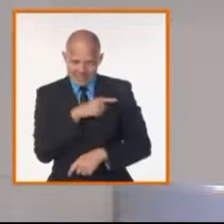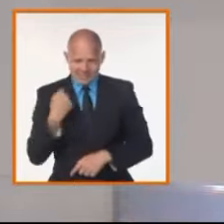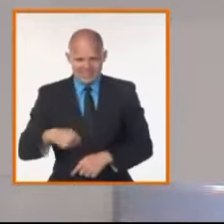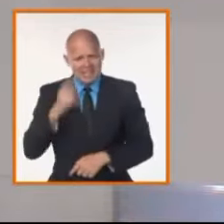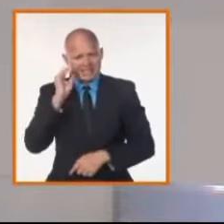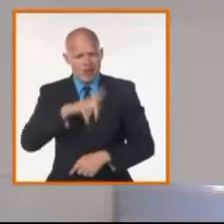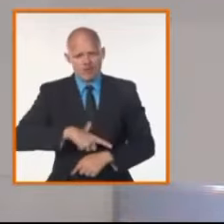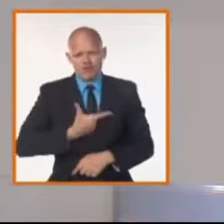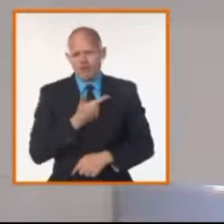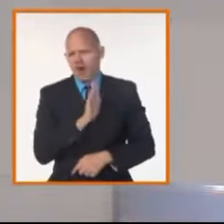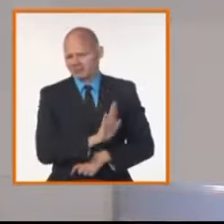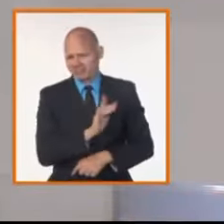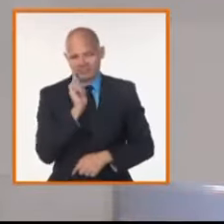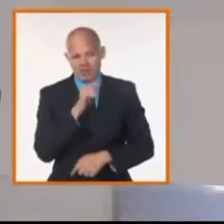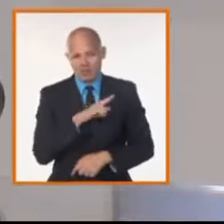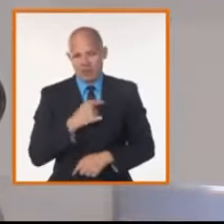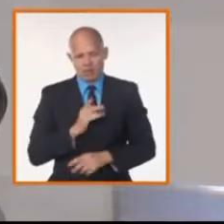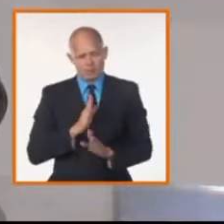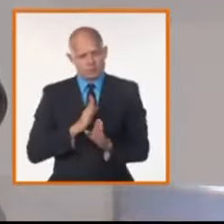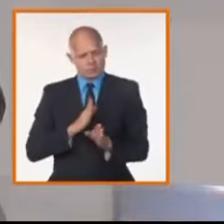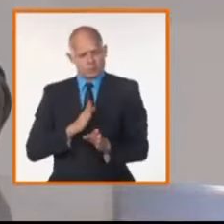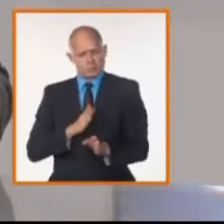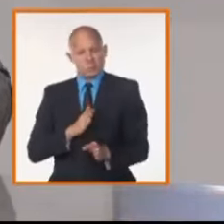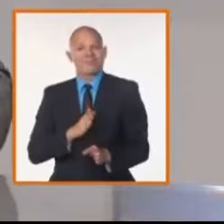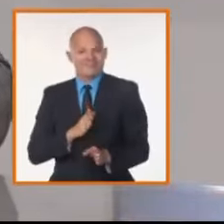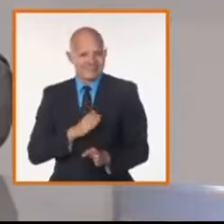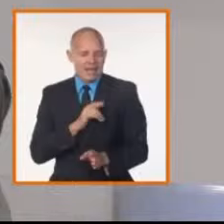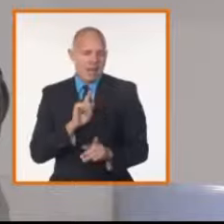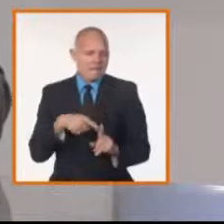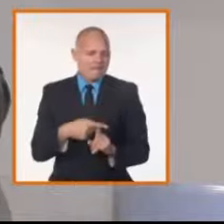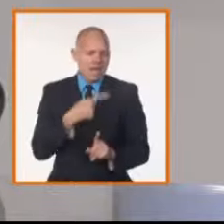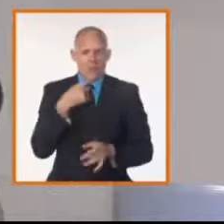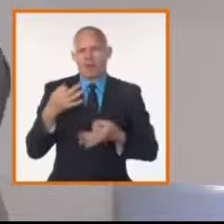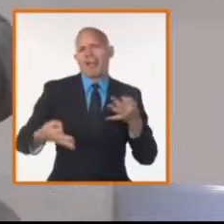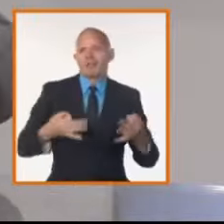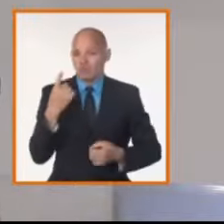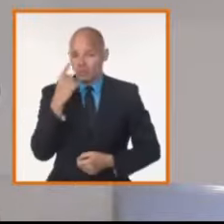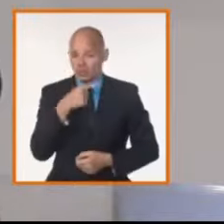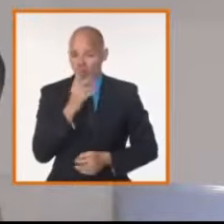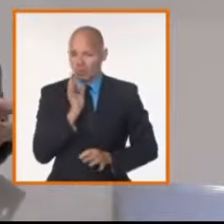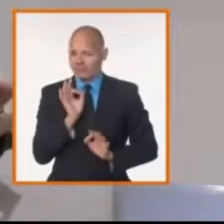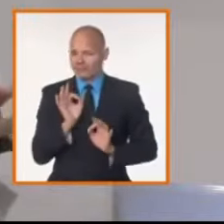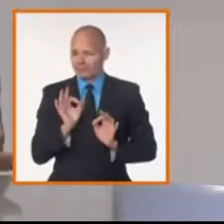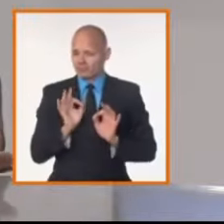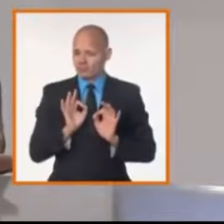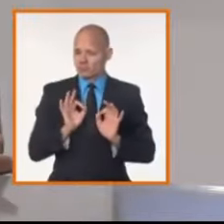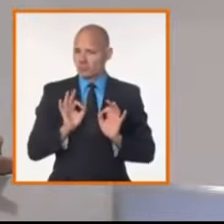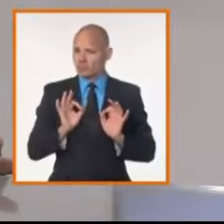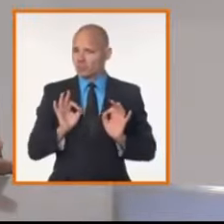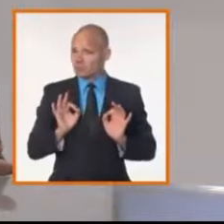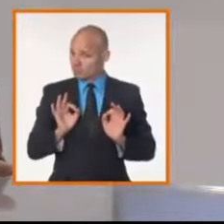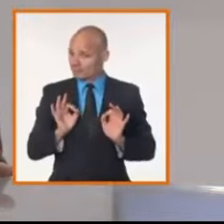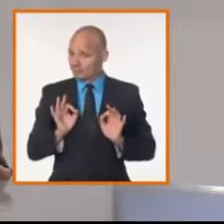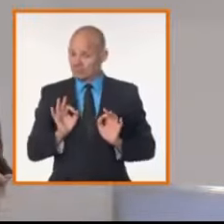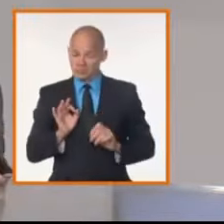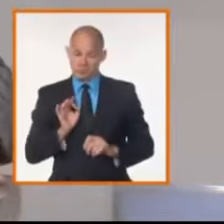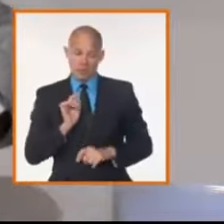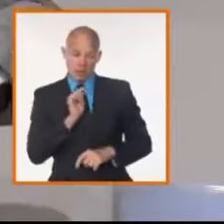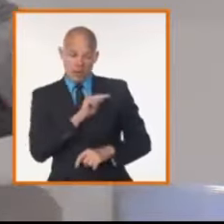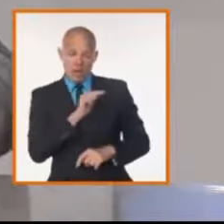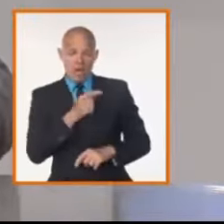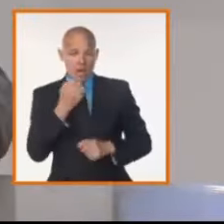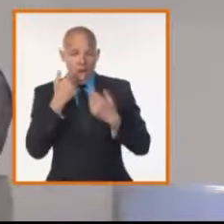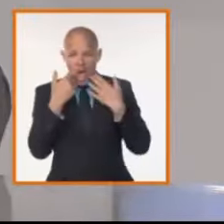esa cultura esa cultura china pero ese cuidado en usar las palabras y han sido muy categóricos yí ha sido muy categórico lo que significa para china las relaciones con